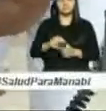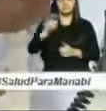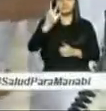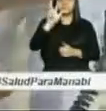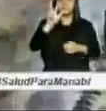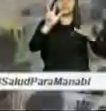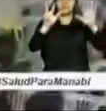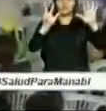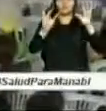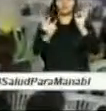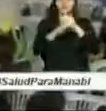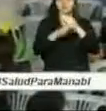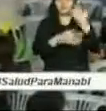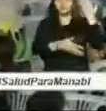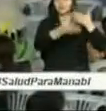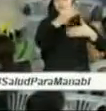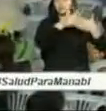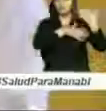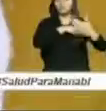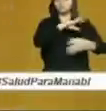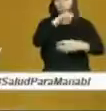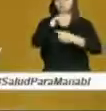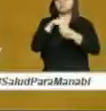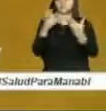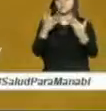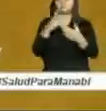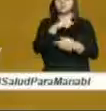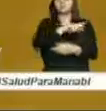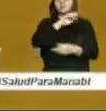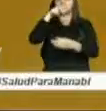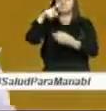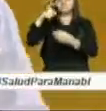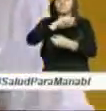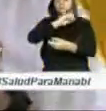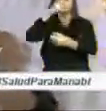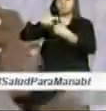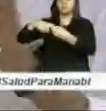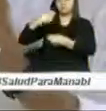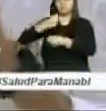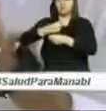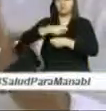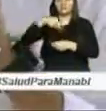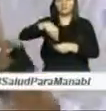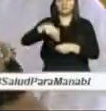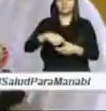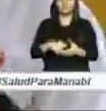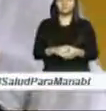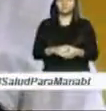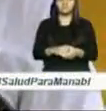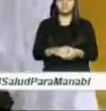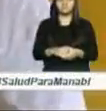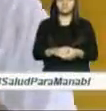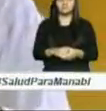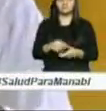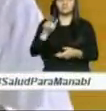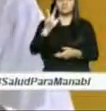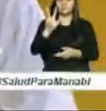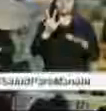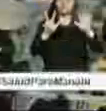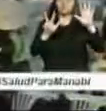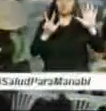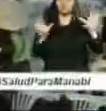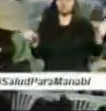funcionarios antiguos han pasado directamente a formar parte de este nuevo centro de salud. Pero fíjense, pasamos de 38 a